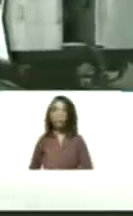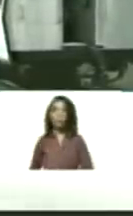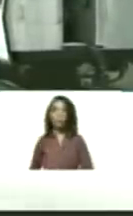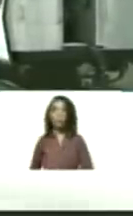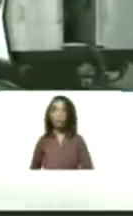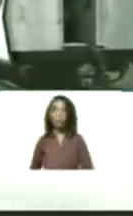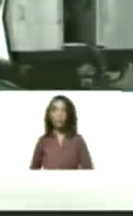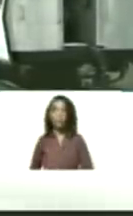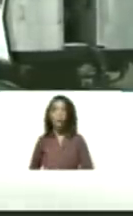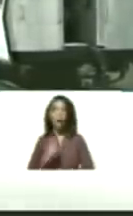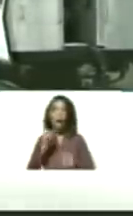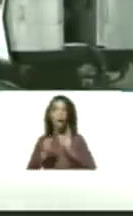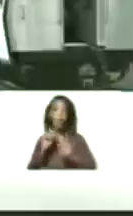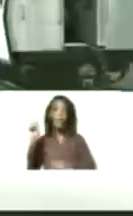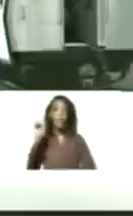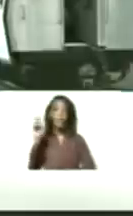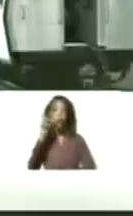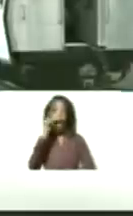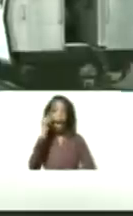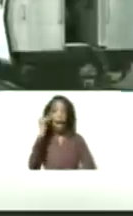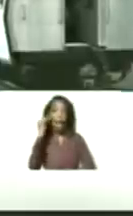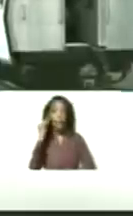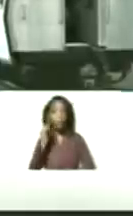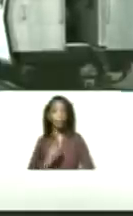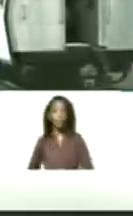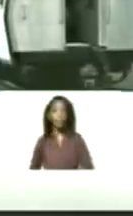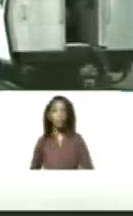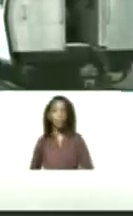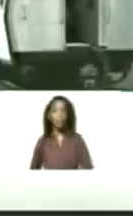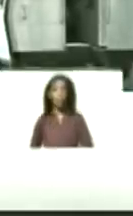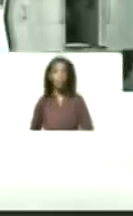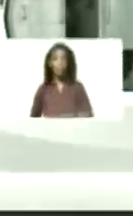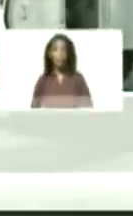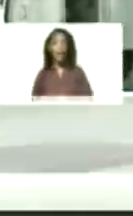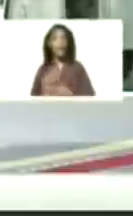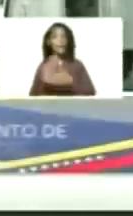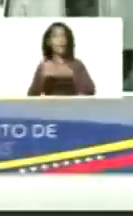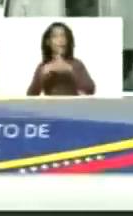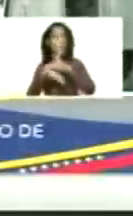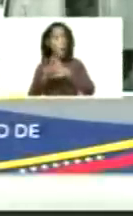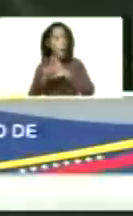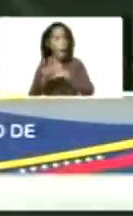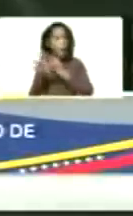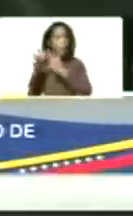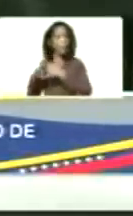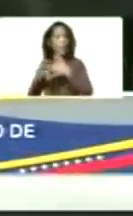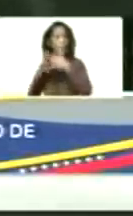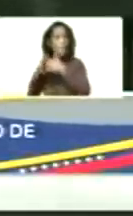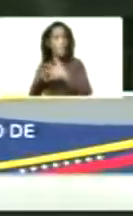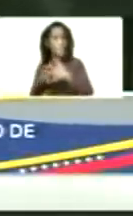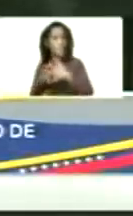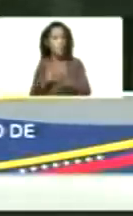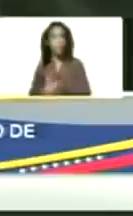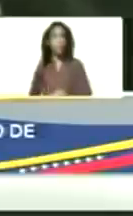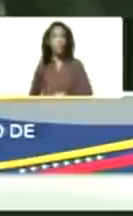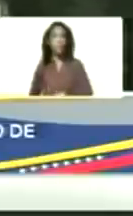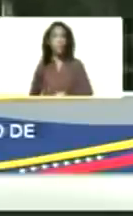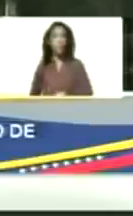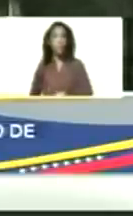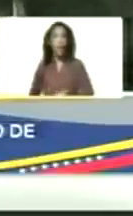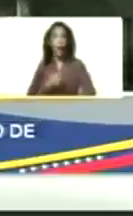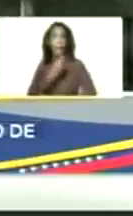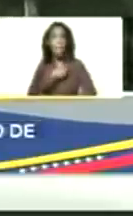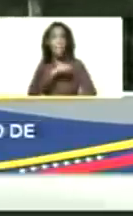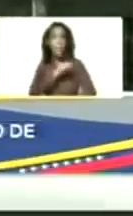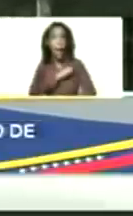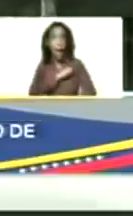Y algunos venezolanos que se fueron a Miami, a Madrid,